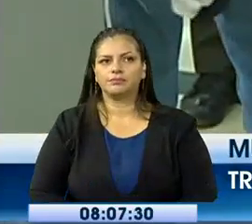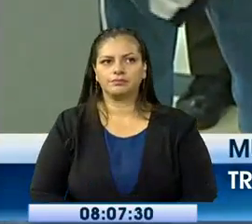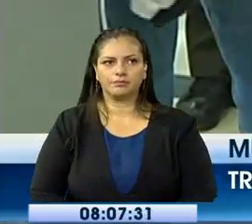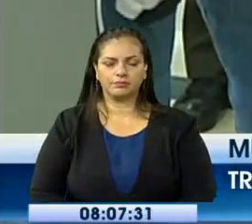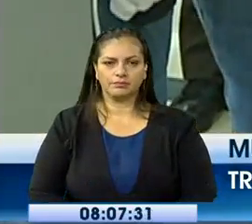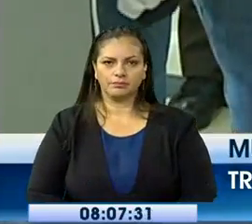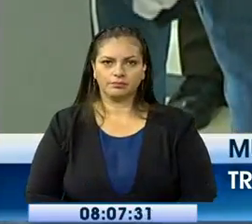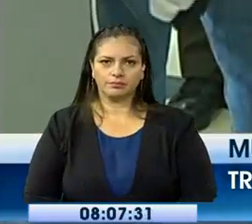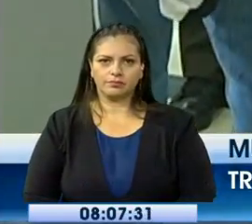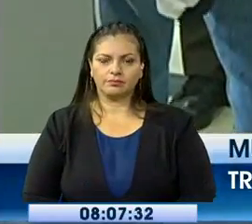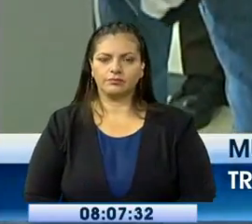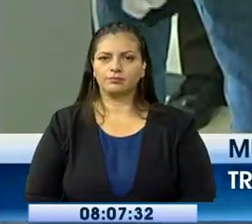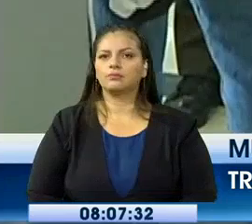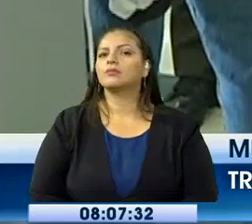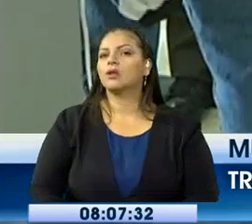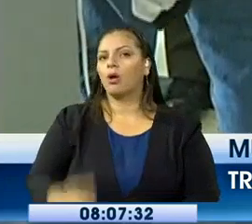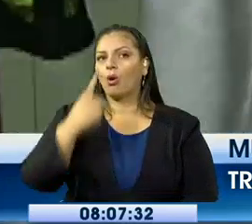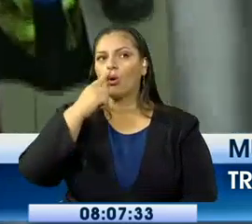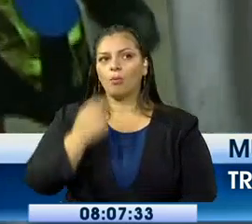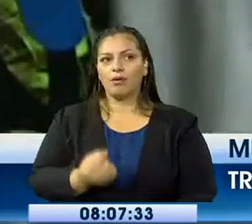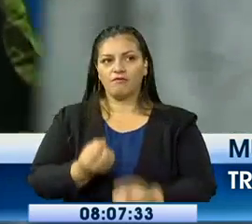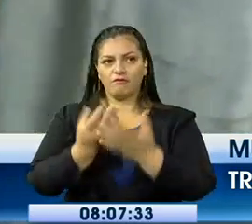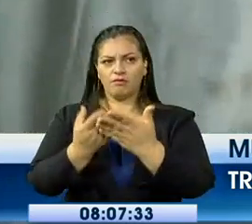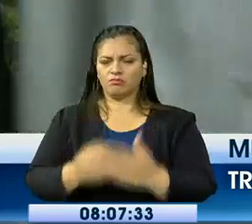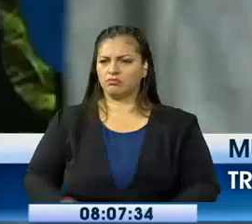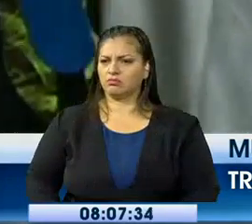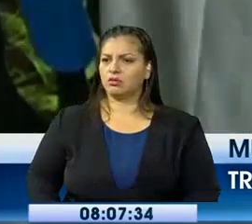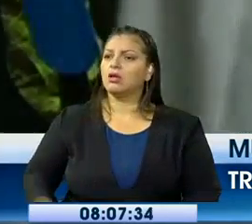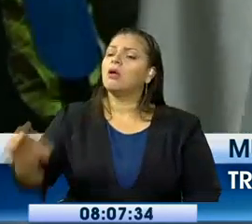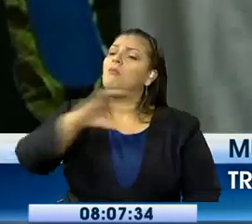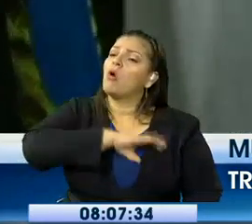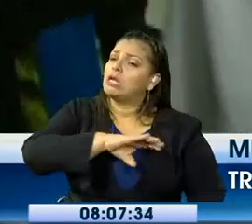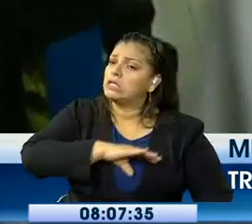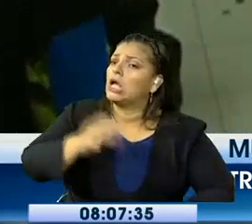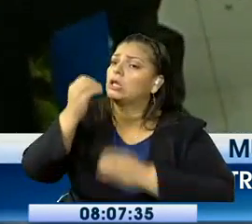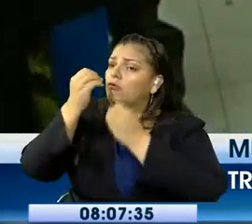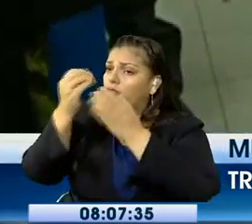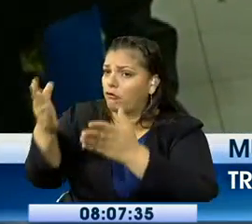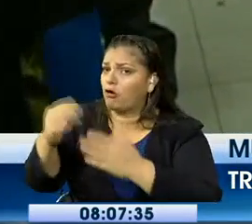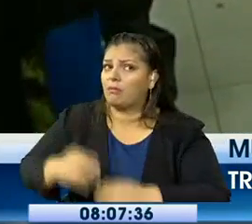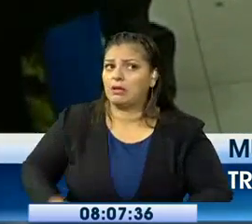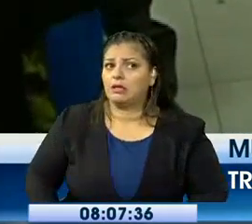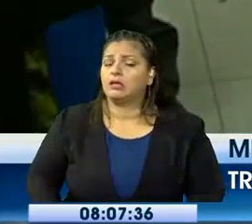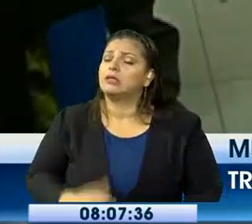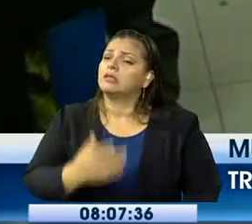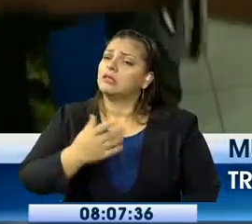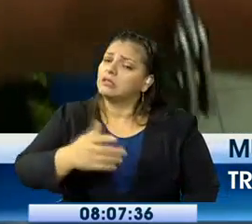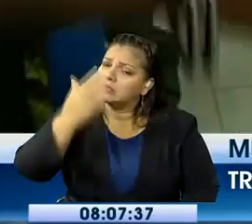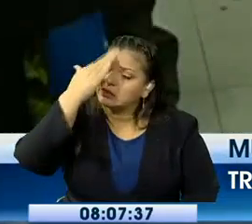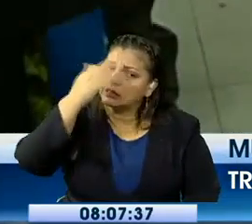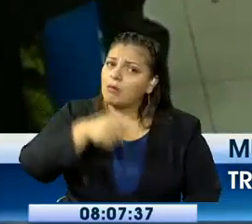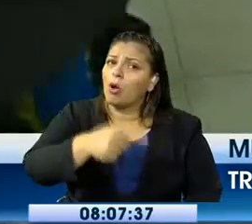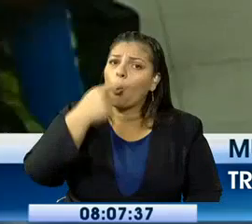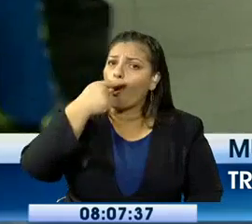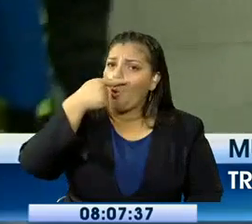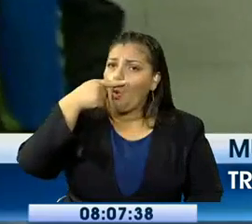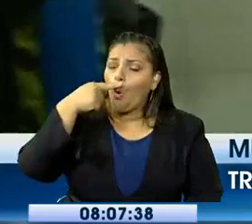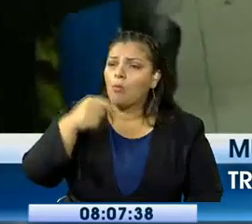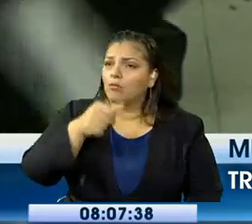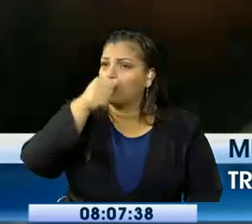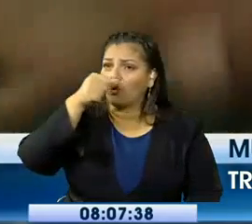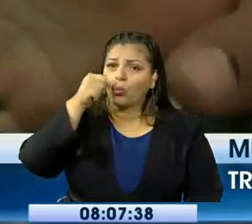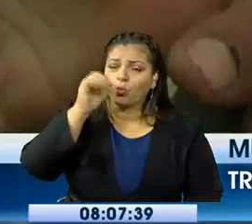de ellos se defendió ante las cámaras. Le escuchó la versión de él, que él estaba mareado y drogado. Y